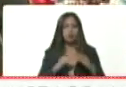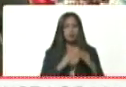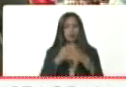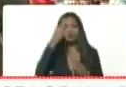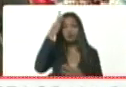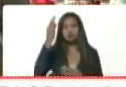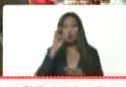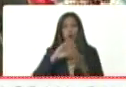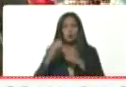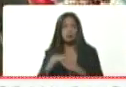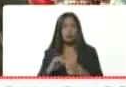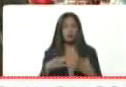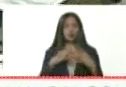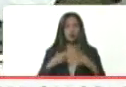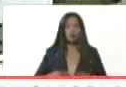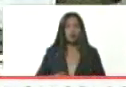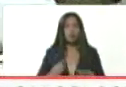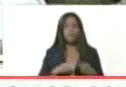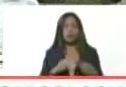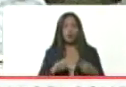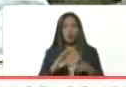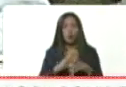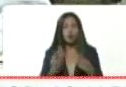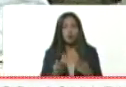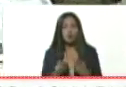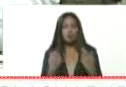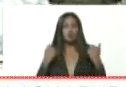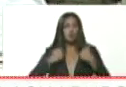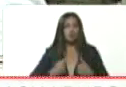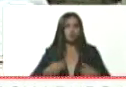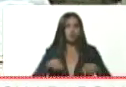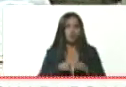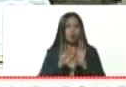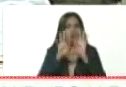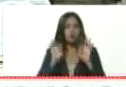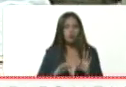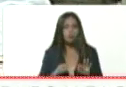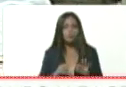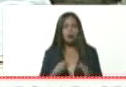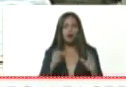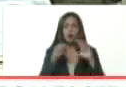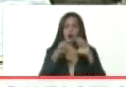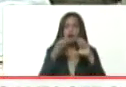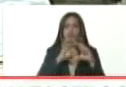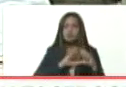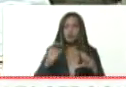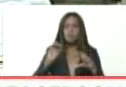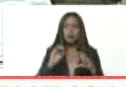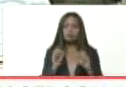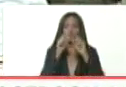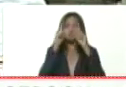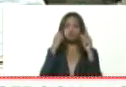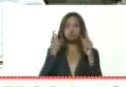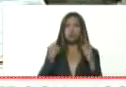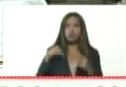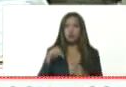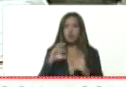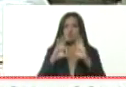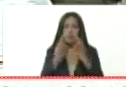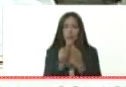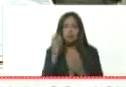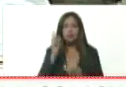son uniformes sus libros sus morrales con el carné de la patria la sorpresa que le tengo a la familia